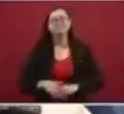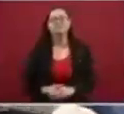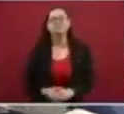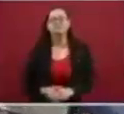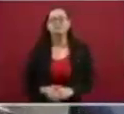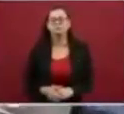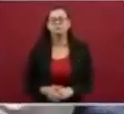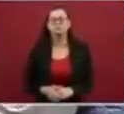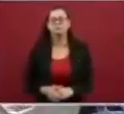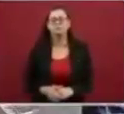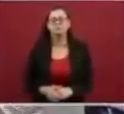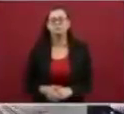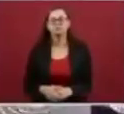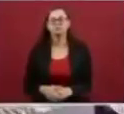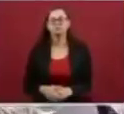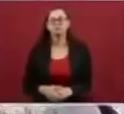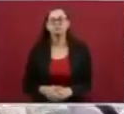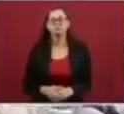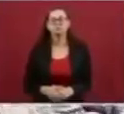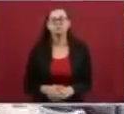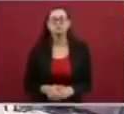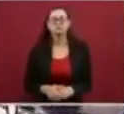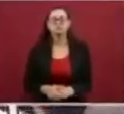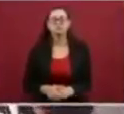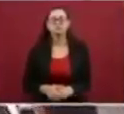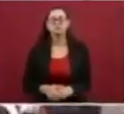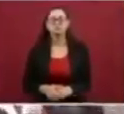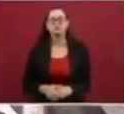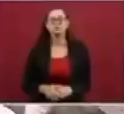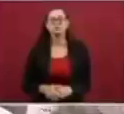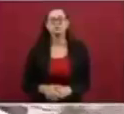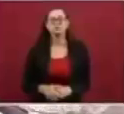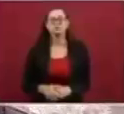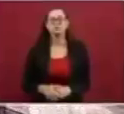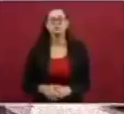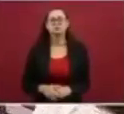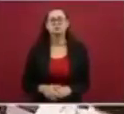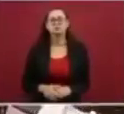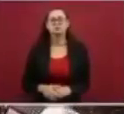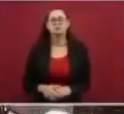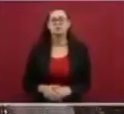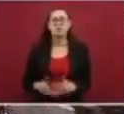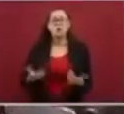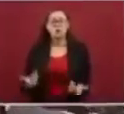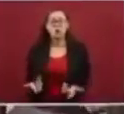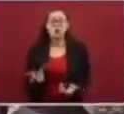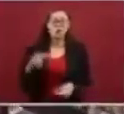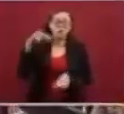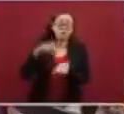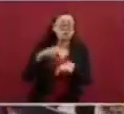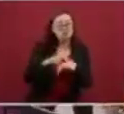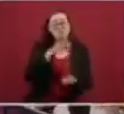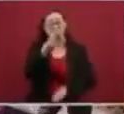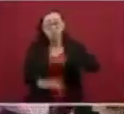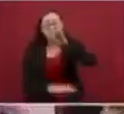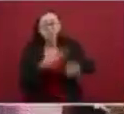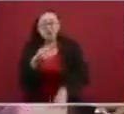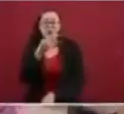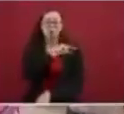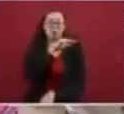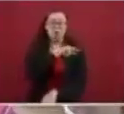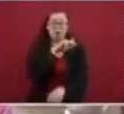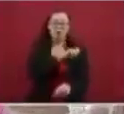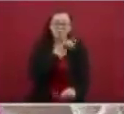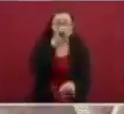Ya no hay atención médica privada ni cajas de ahorro especial para los